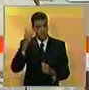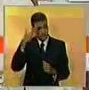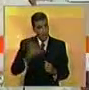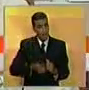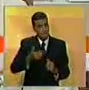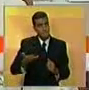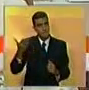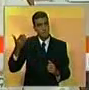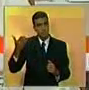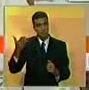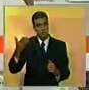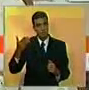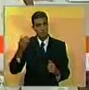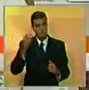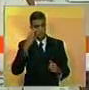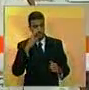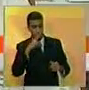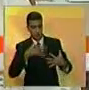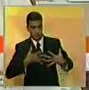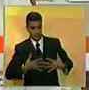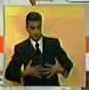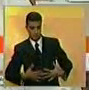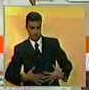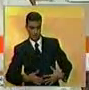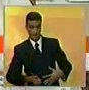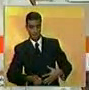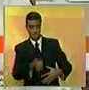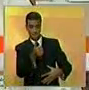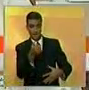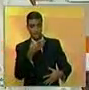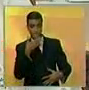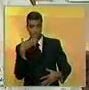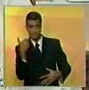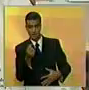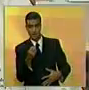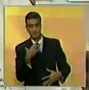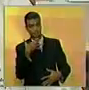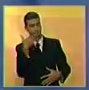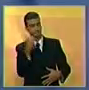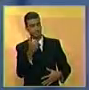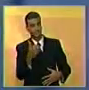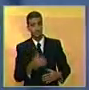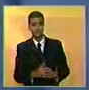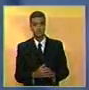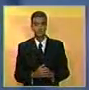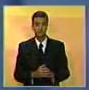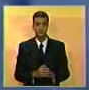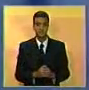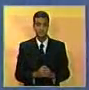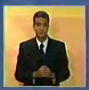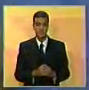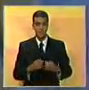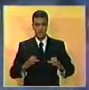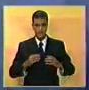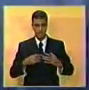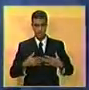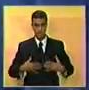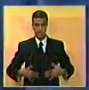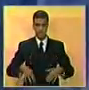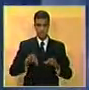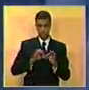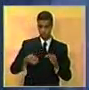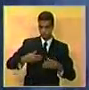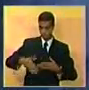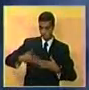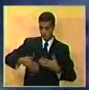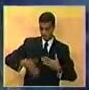más importante, un resultado en términos estéticos mucho más preciso y mucho más bonito para el paciente. El equipo barre la grasa casi